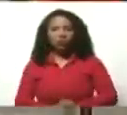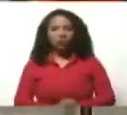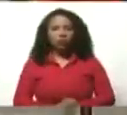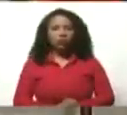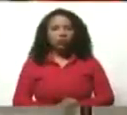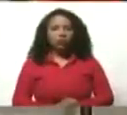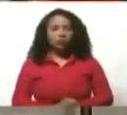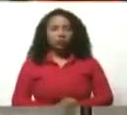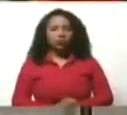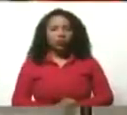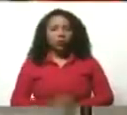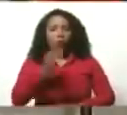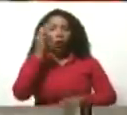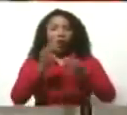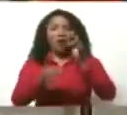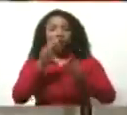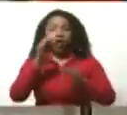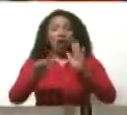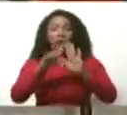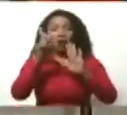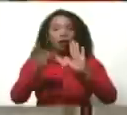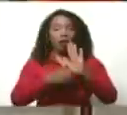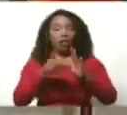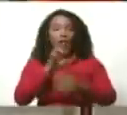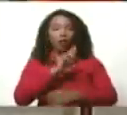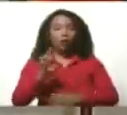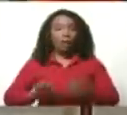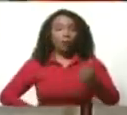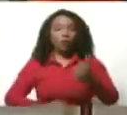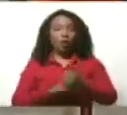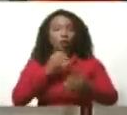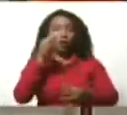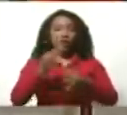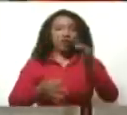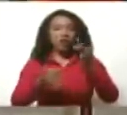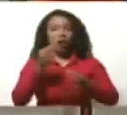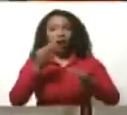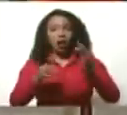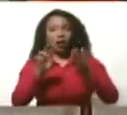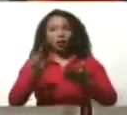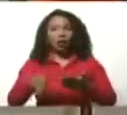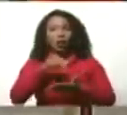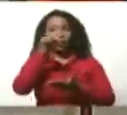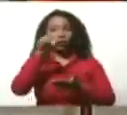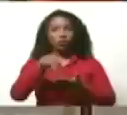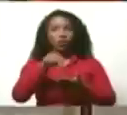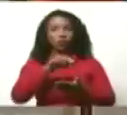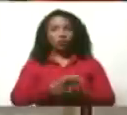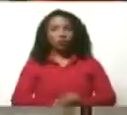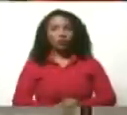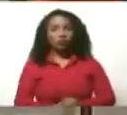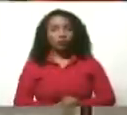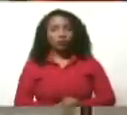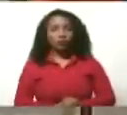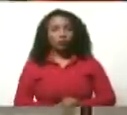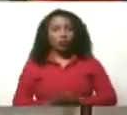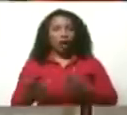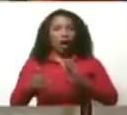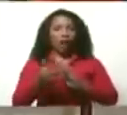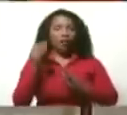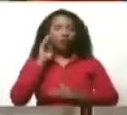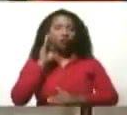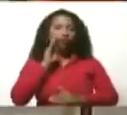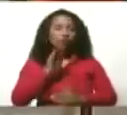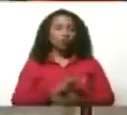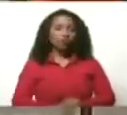que como fiscal general de la República, apoyado con nuestros fiscales nacionales anticorrupción,